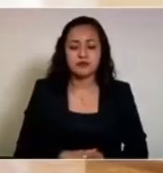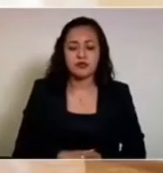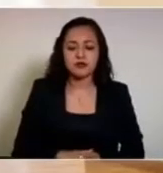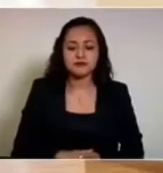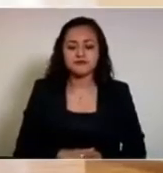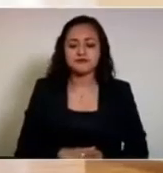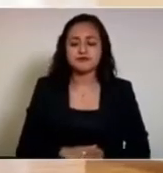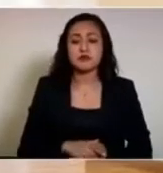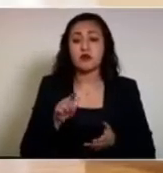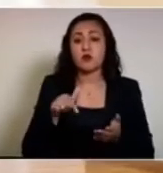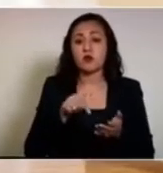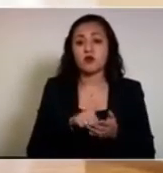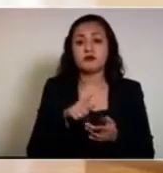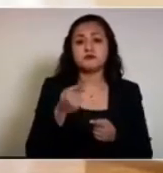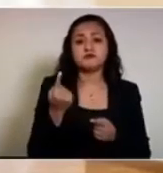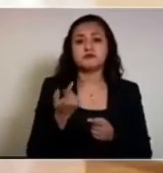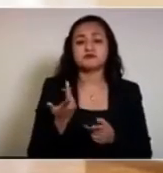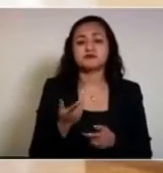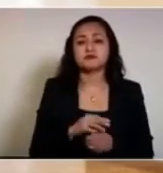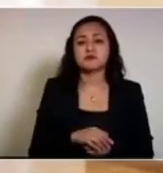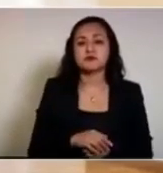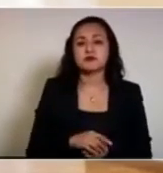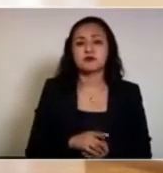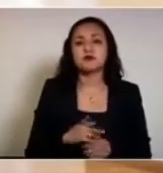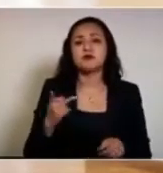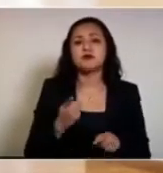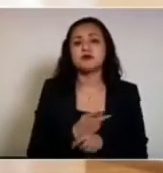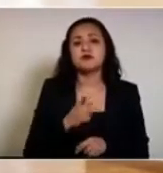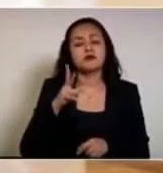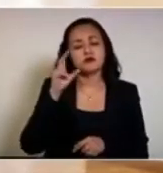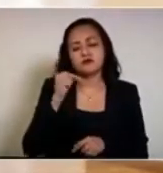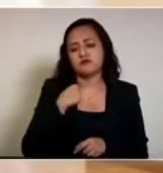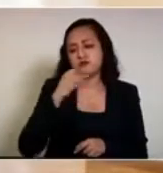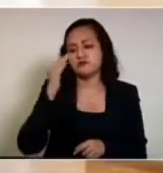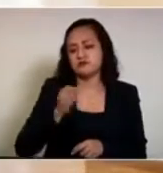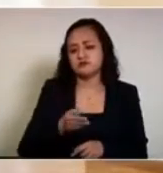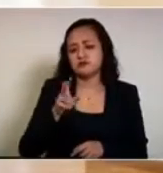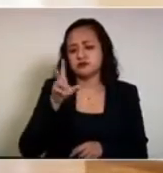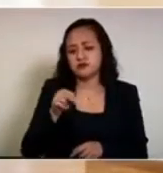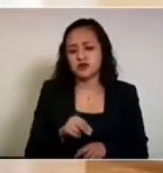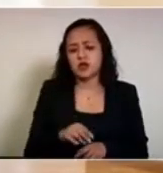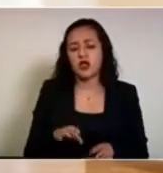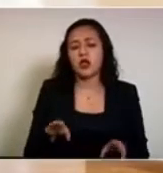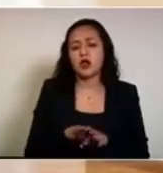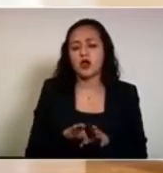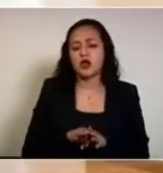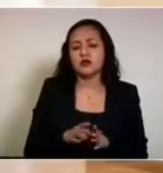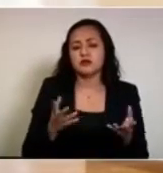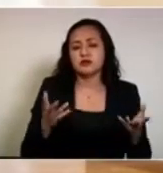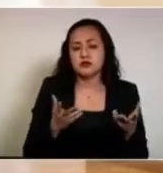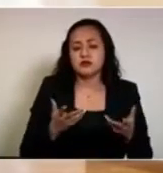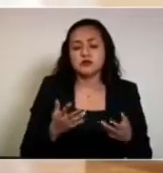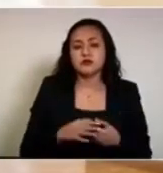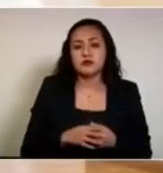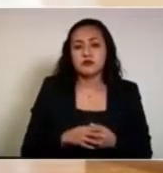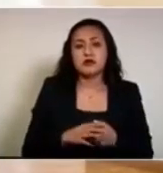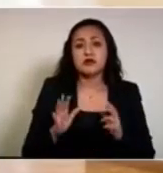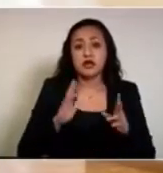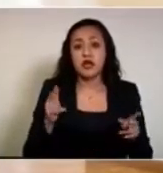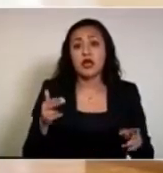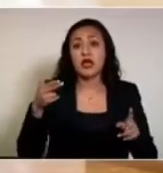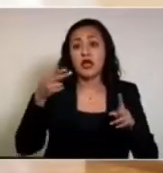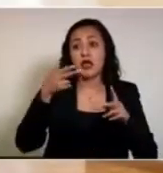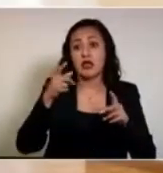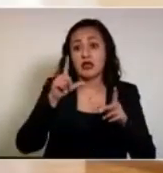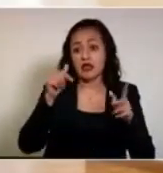que es son hechos que no se van a admitir como práctica ya saltaron una